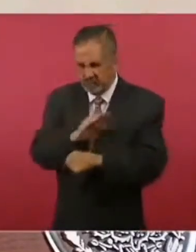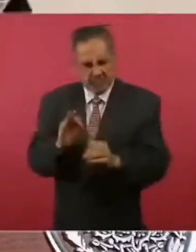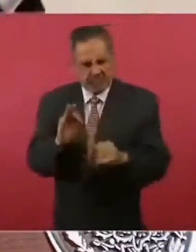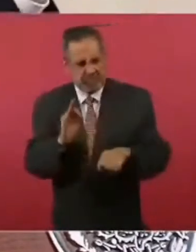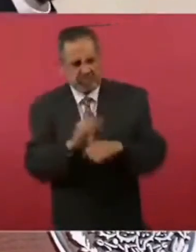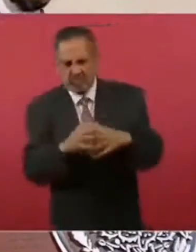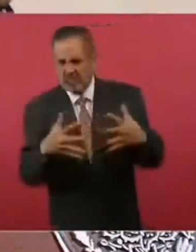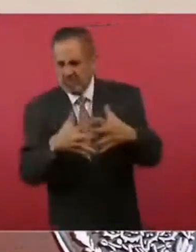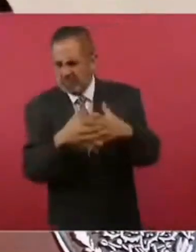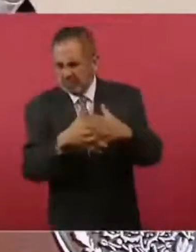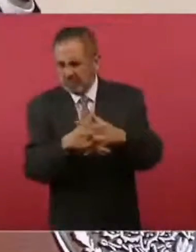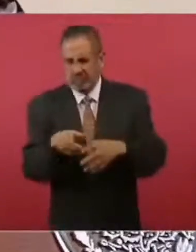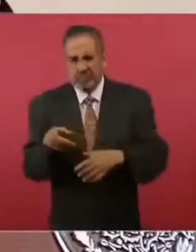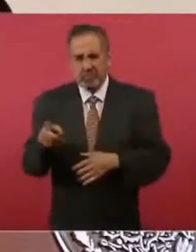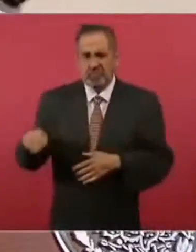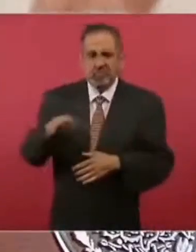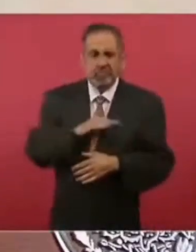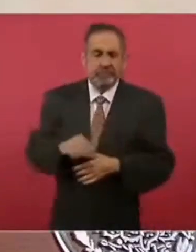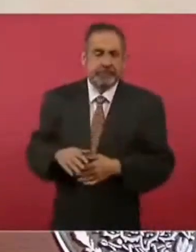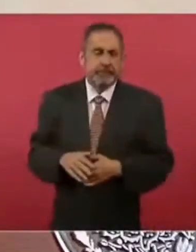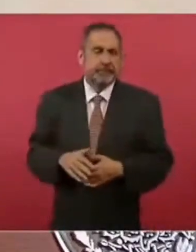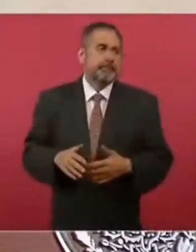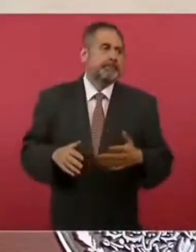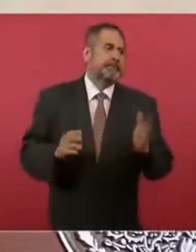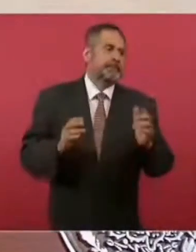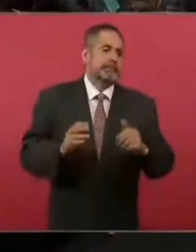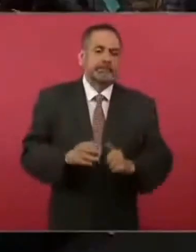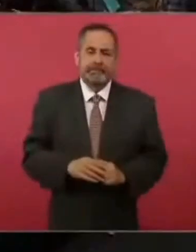Los delincuentes de entonces